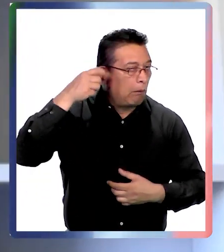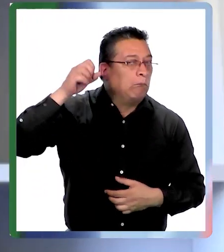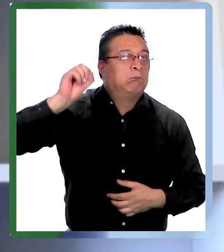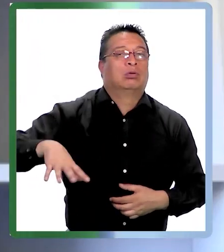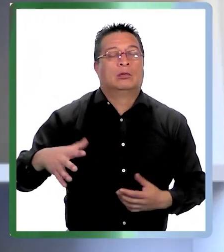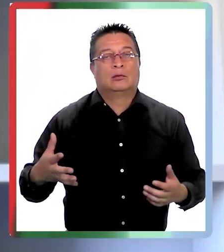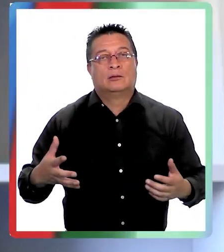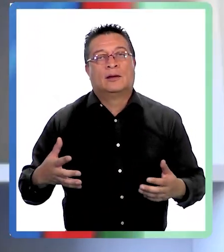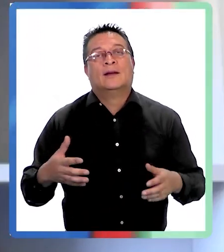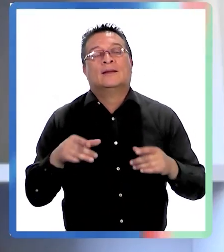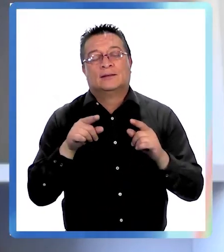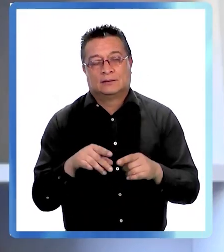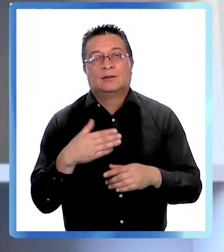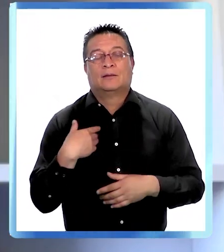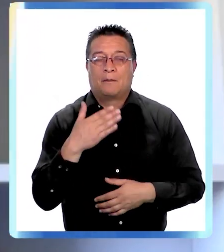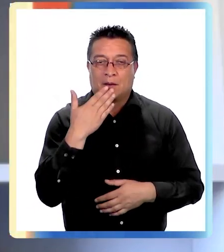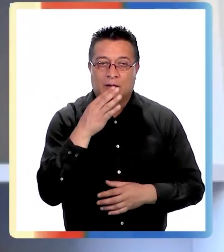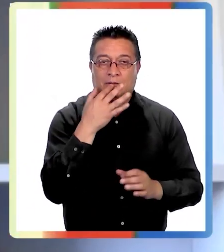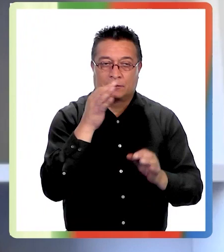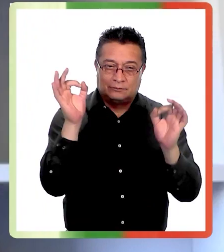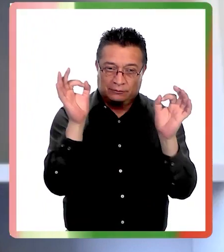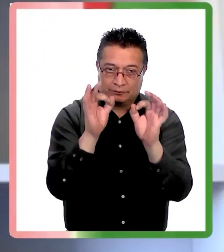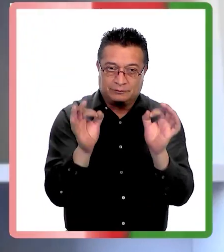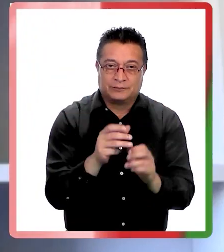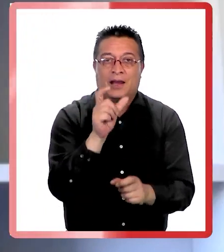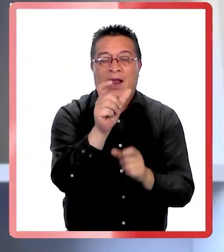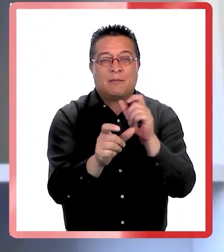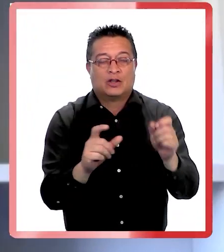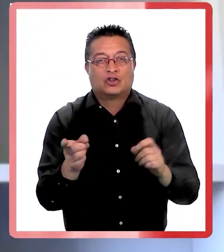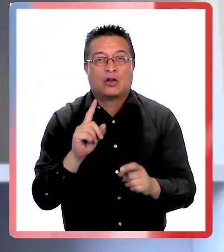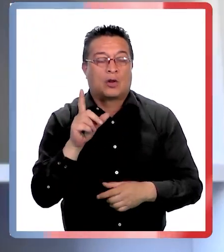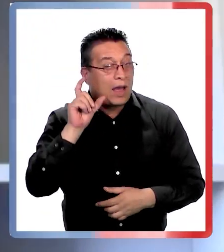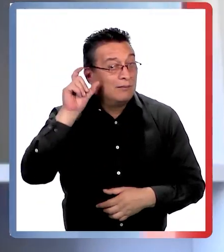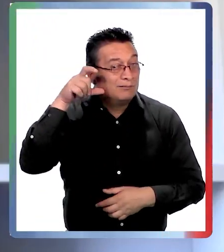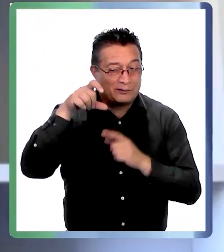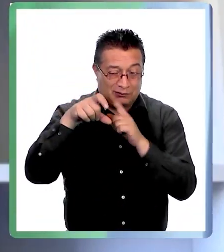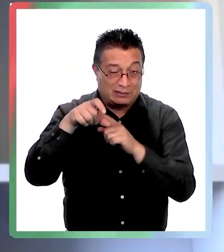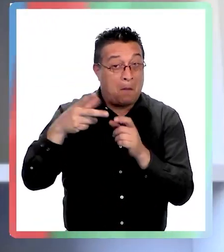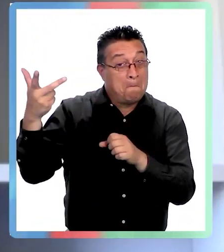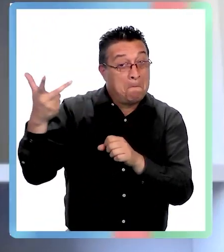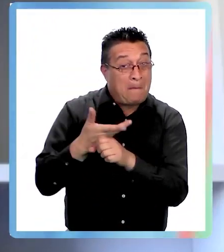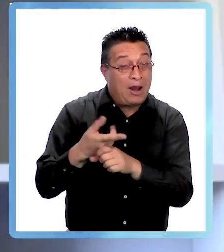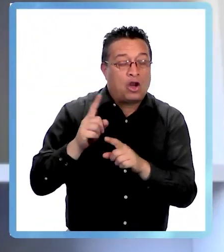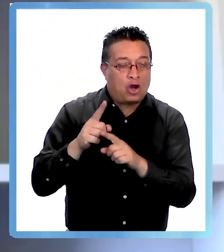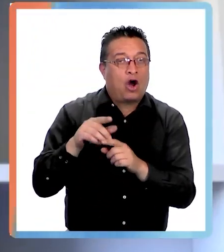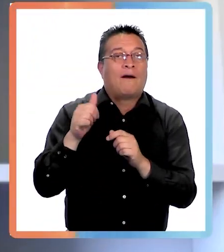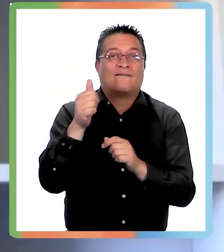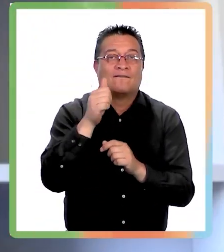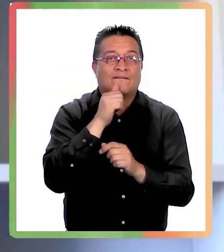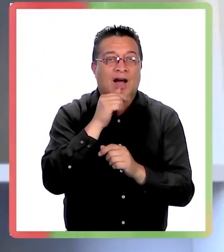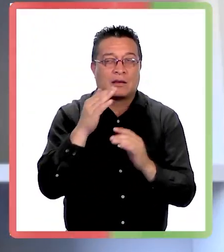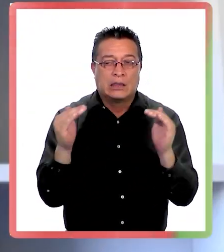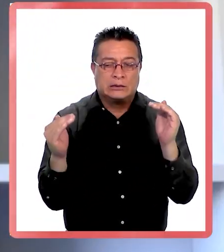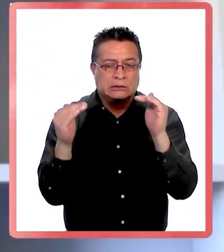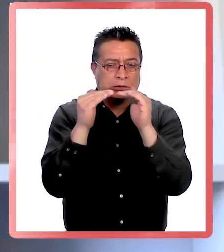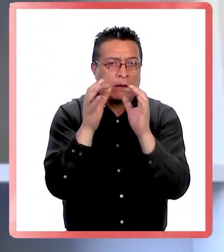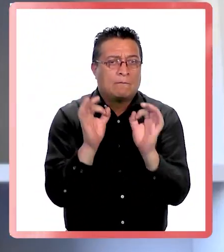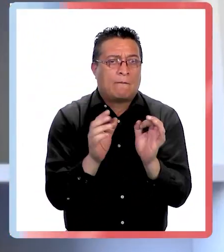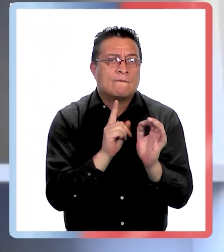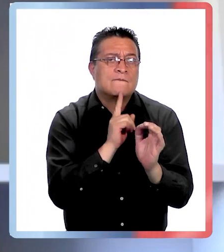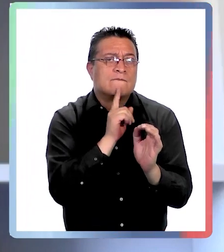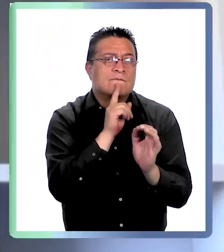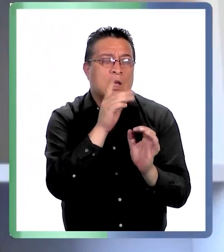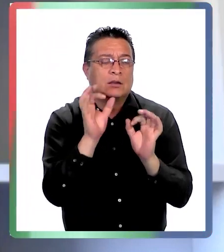de usarlo. Entonces nosotros siempre les explicamos a los pacientes que muchas veces no es que el audífono no sirva, sino que no está bien